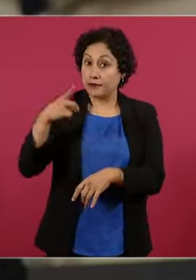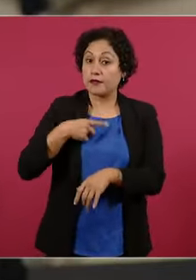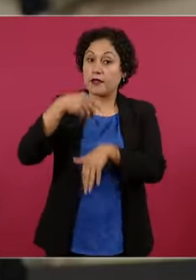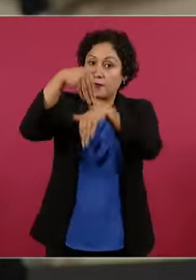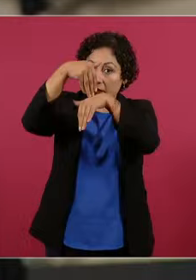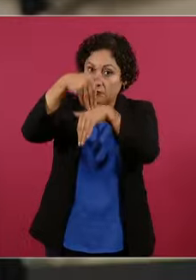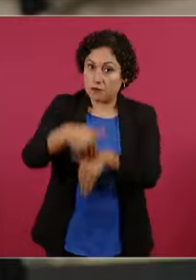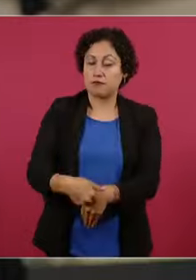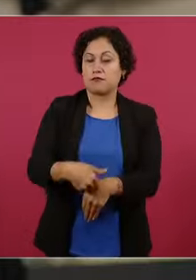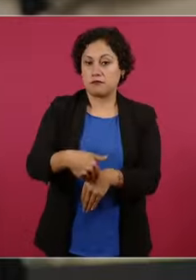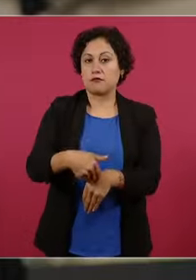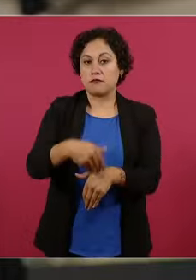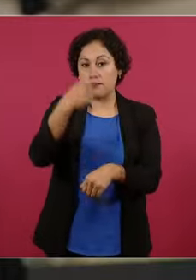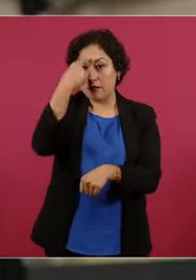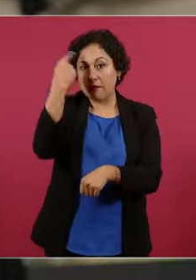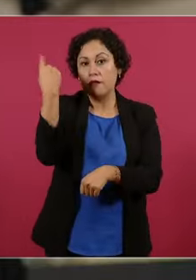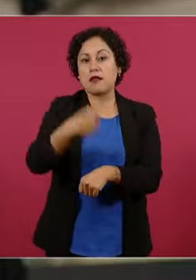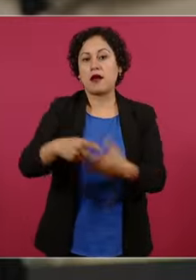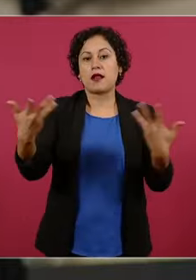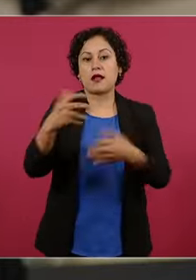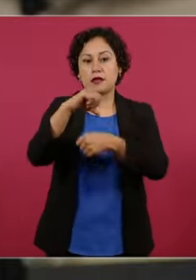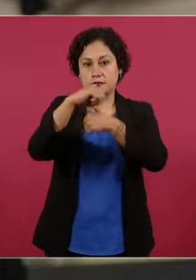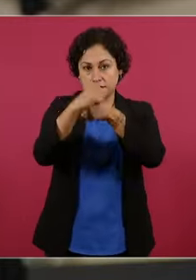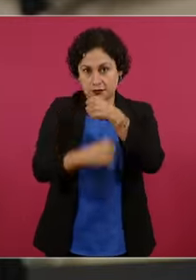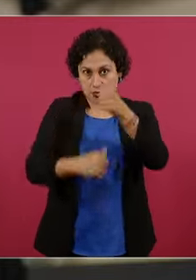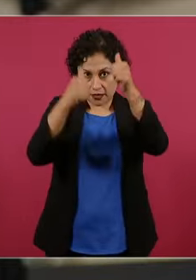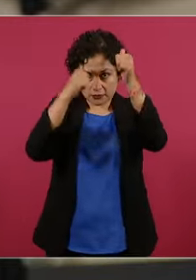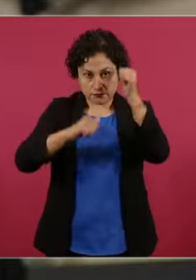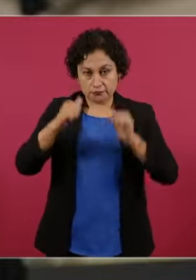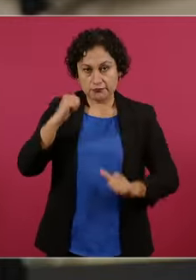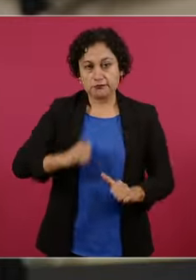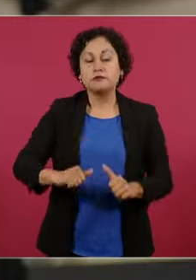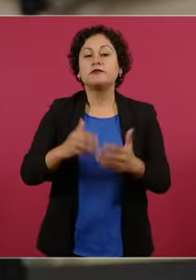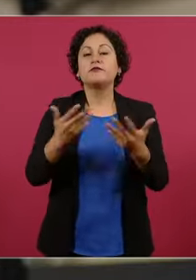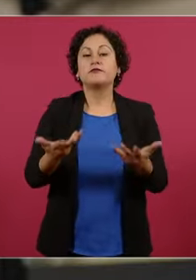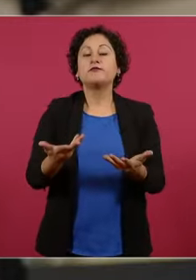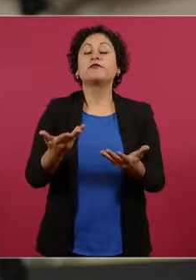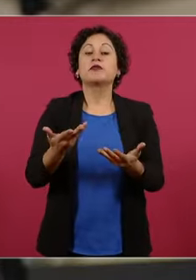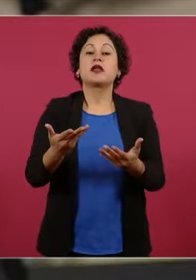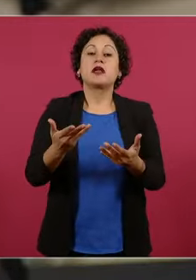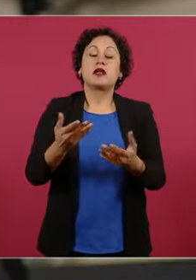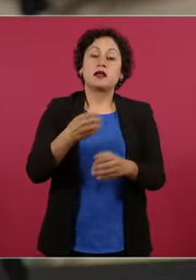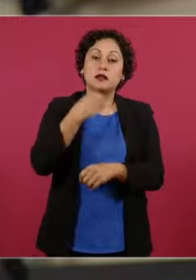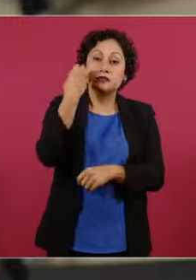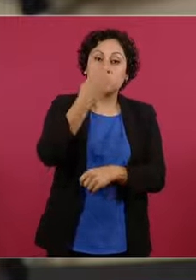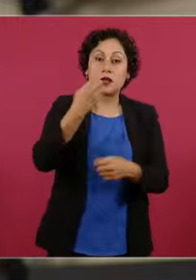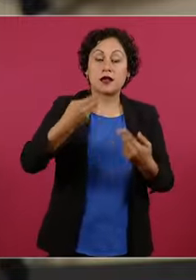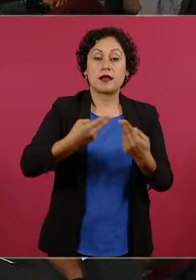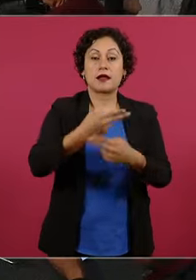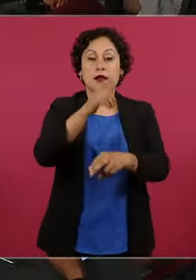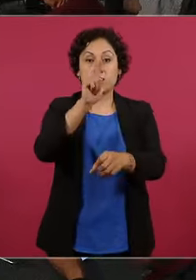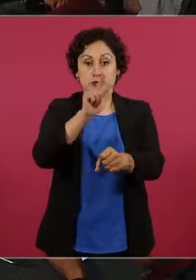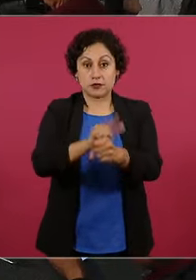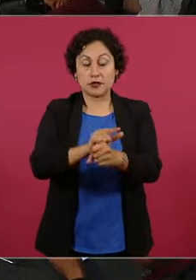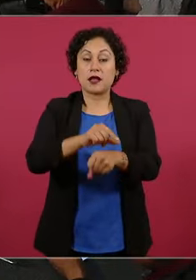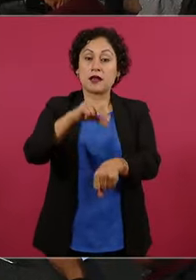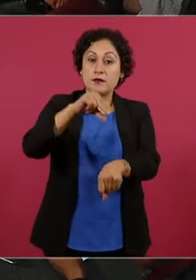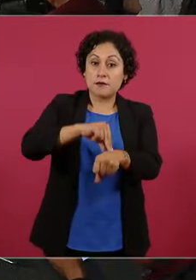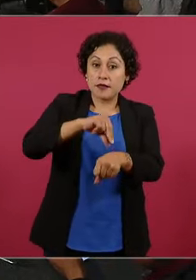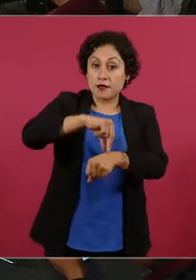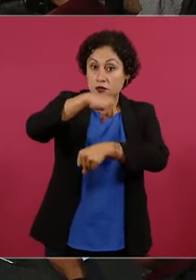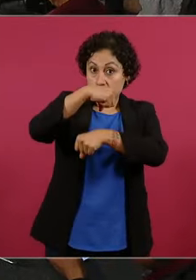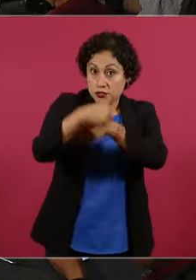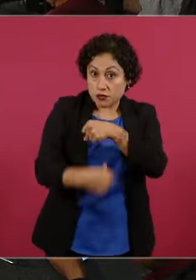cirugías estéticas. El Colegio Nacional de Médicos Quirúrgicos y Cirugía Estética, pues